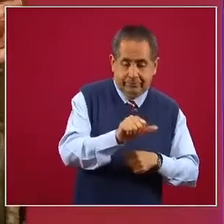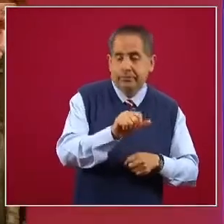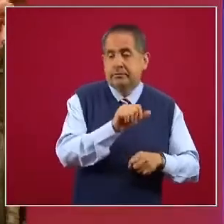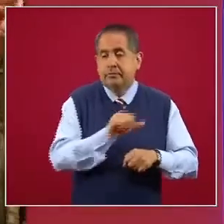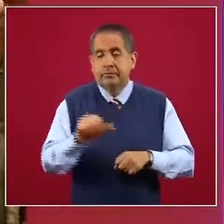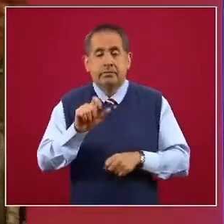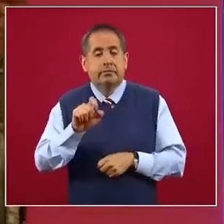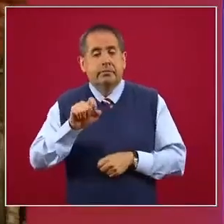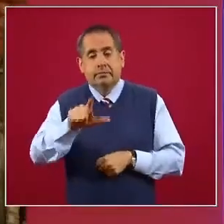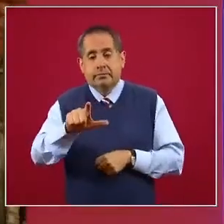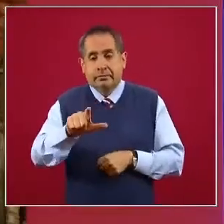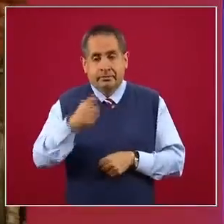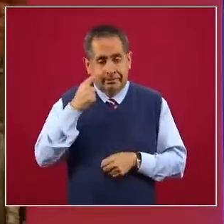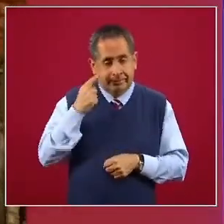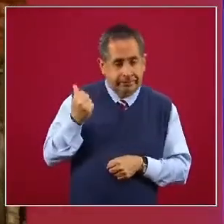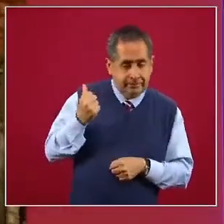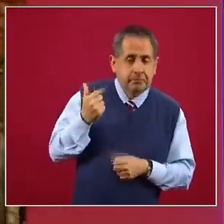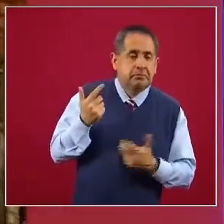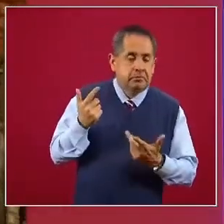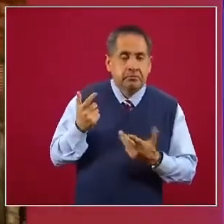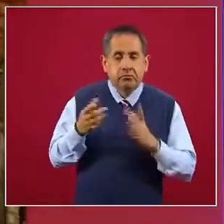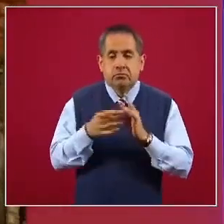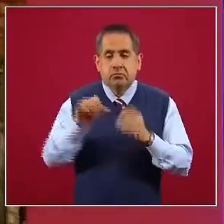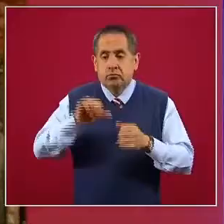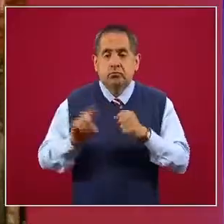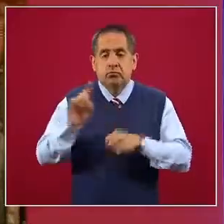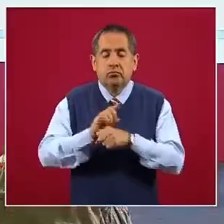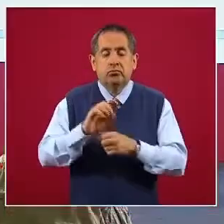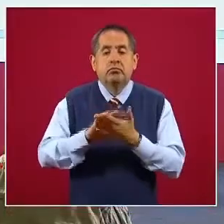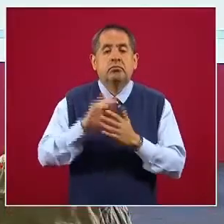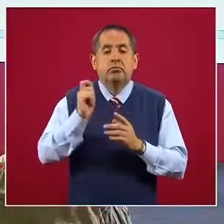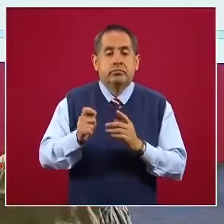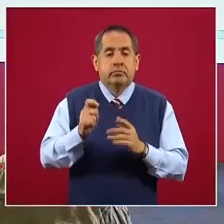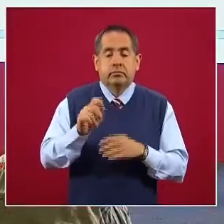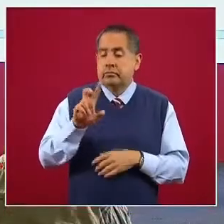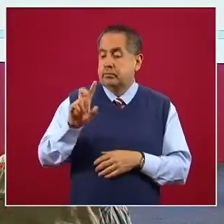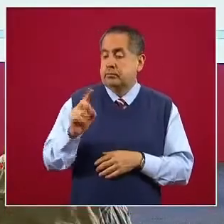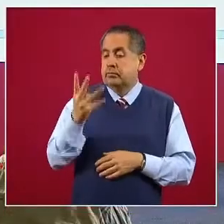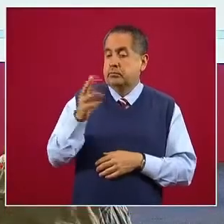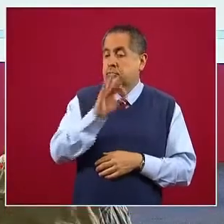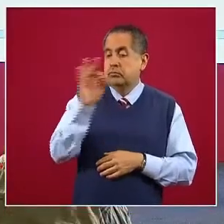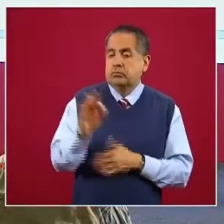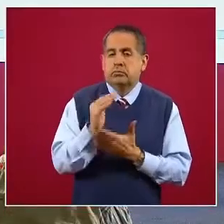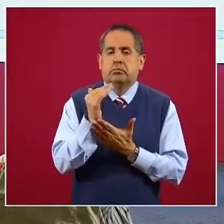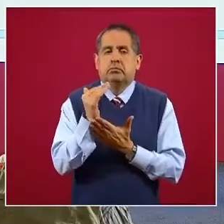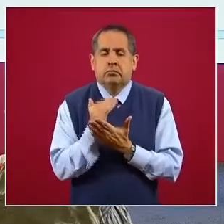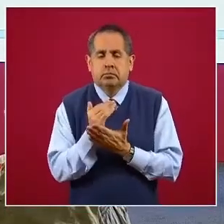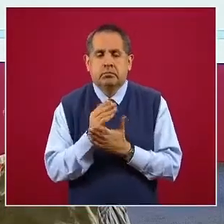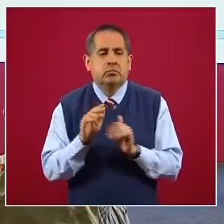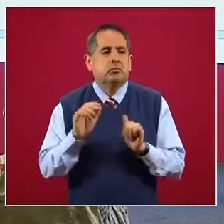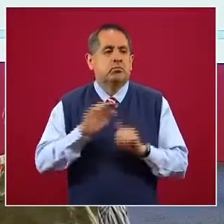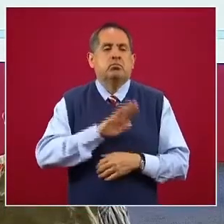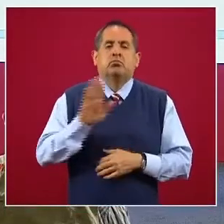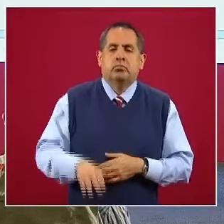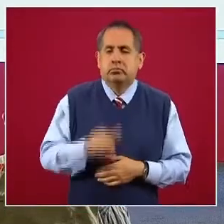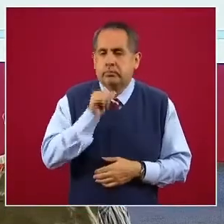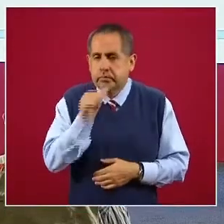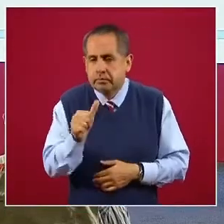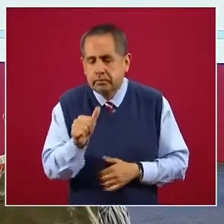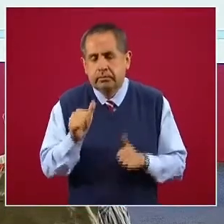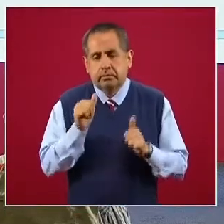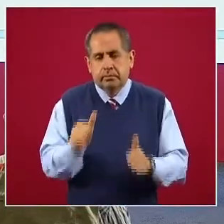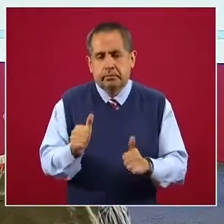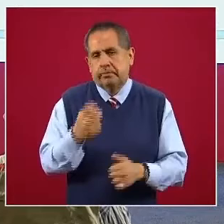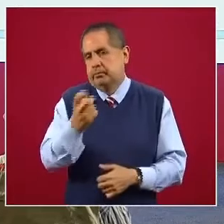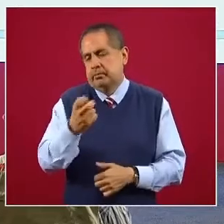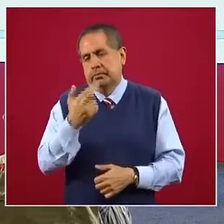27, que son las 2 últimas graficadas, para el día de hoy es de menos 34%. Y entonces en la parte inferior